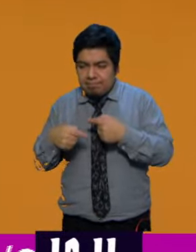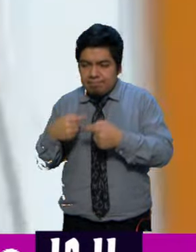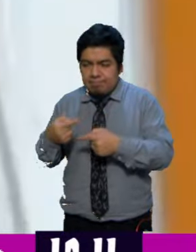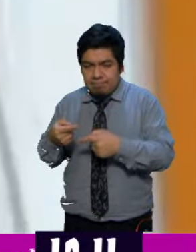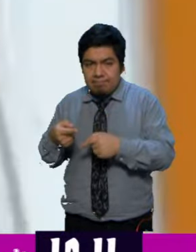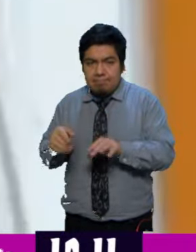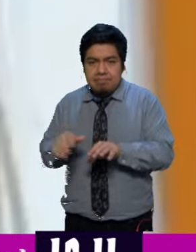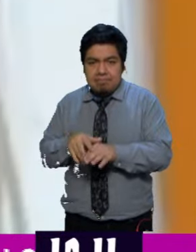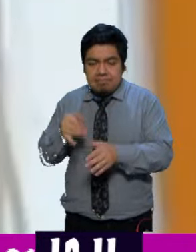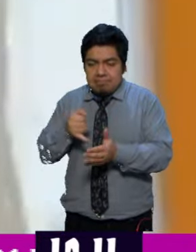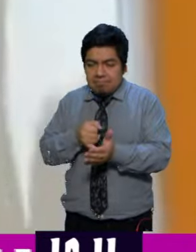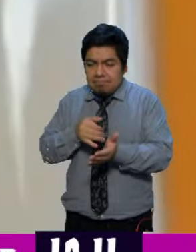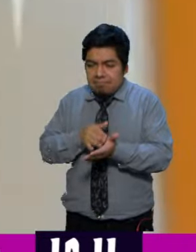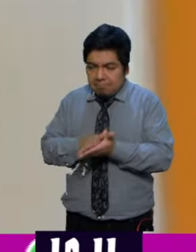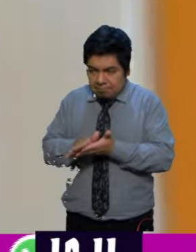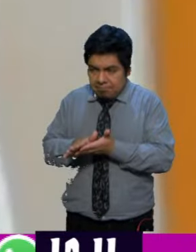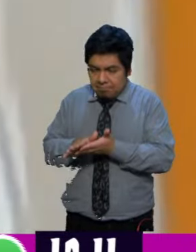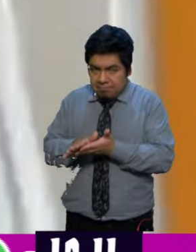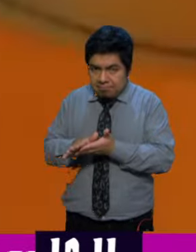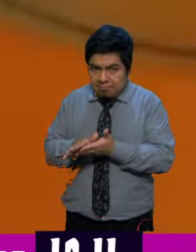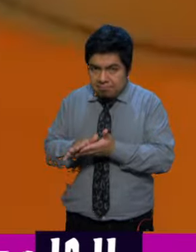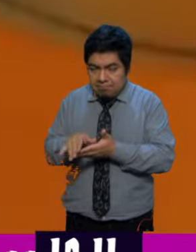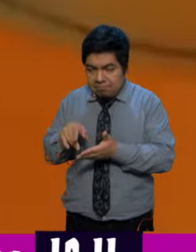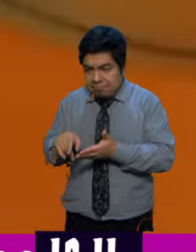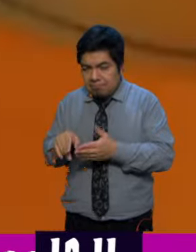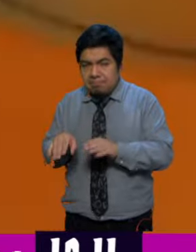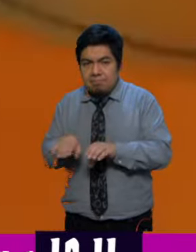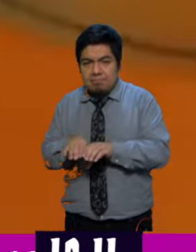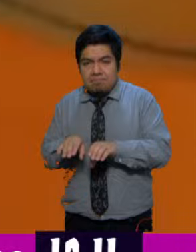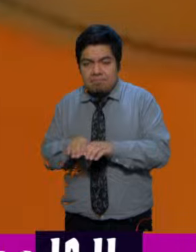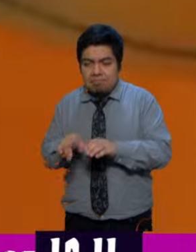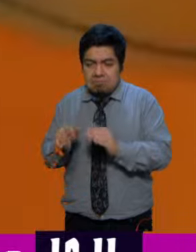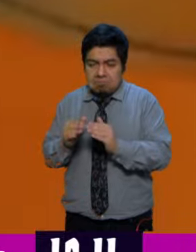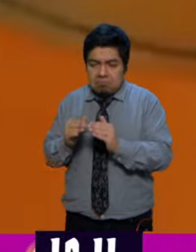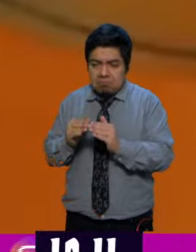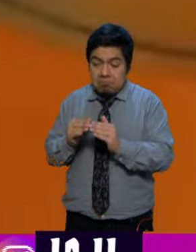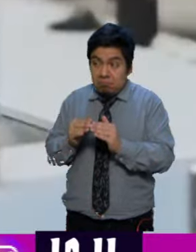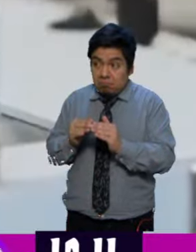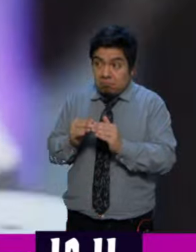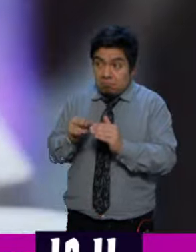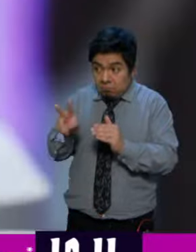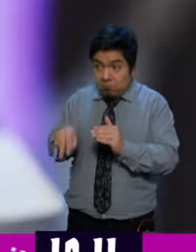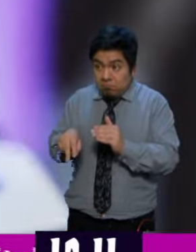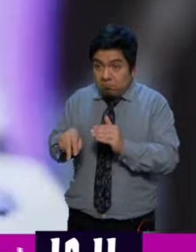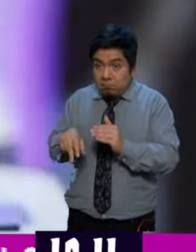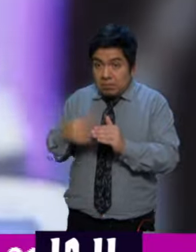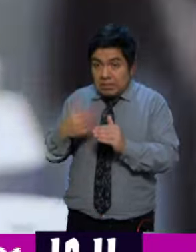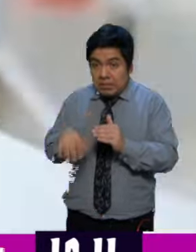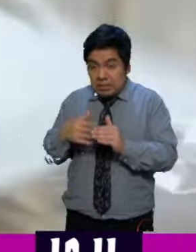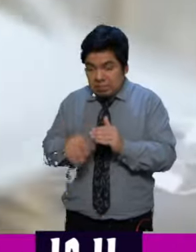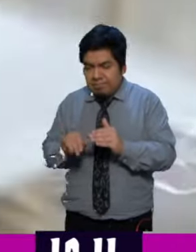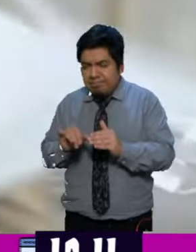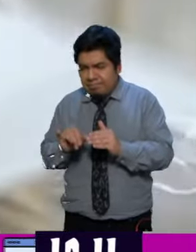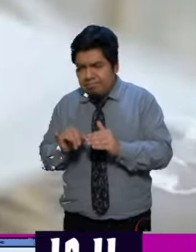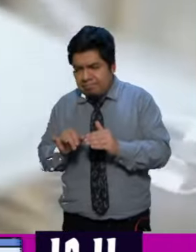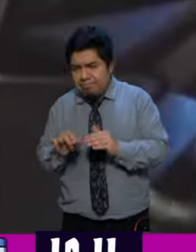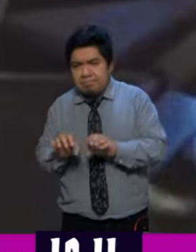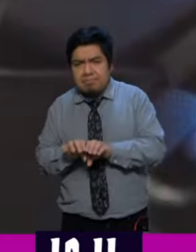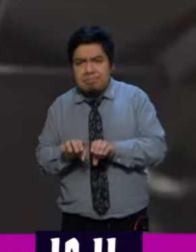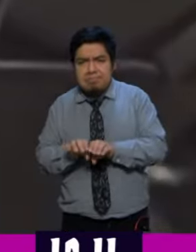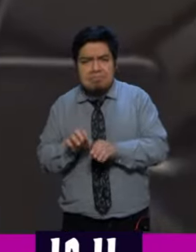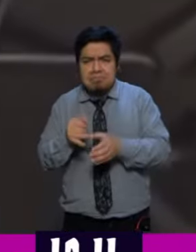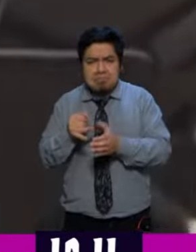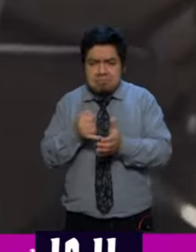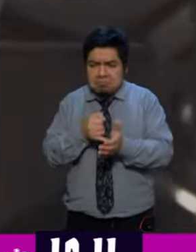la impresora. Cualquiera puede armar su impresora en su casa. ¡No! Y funcionan como... Sí, y funcionan como las impresoras